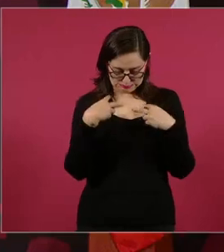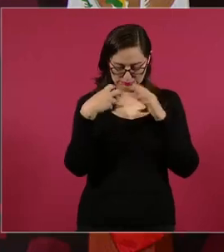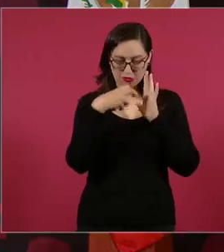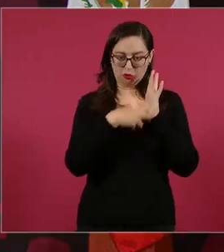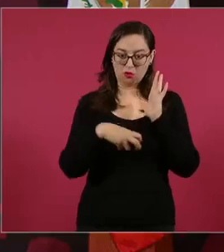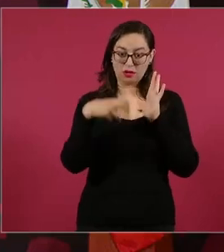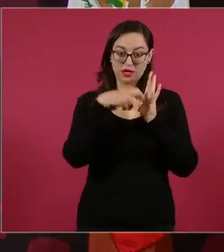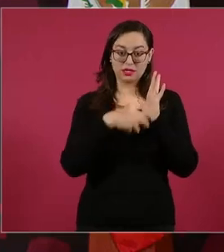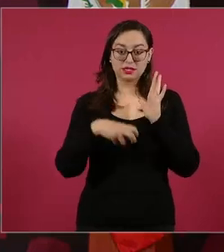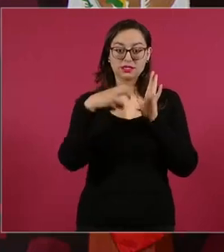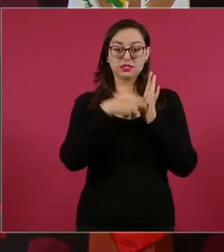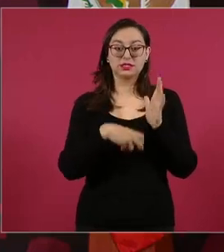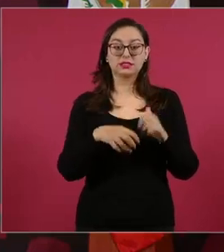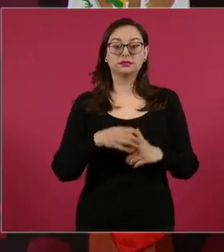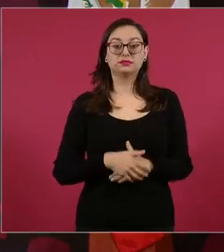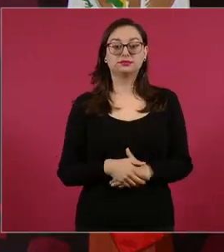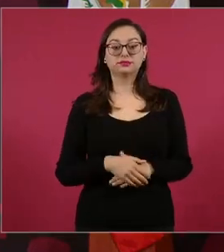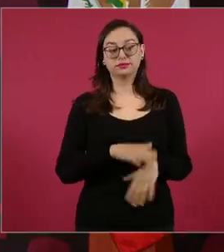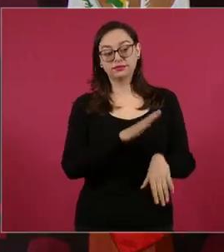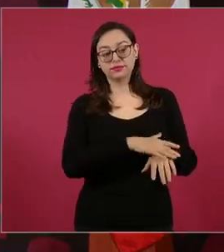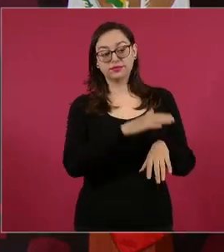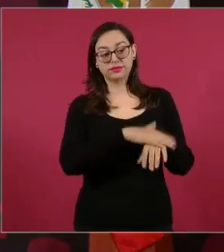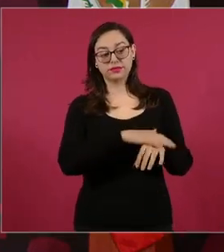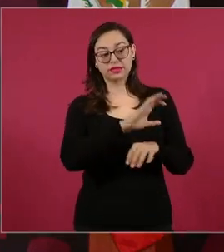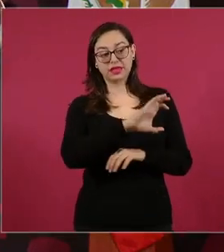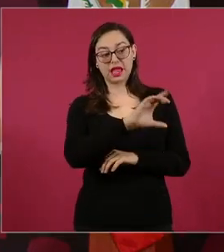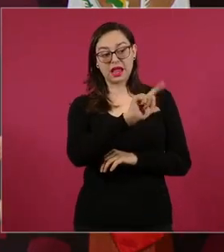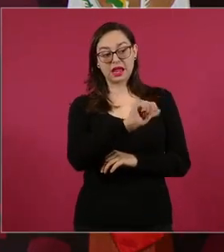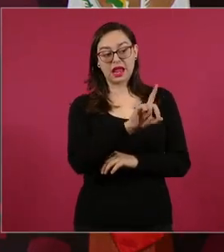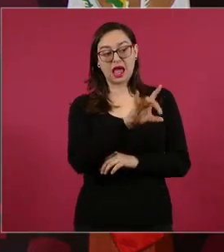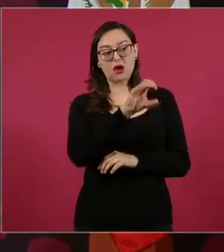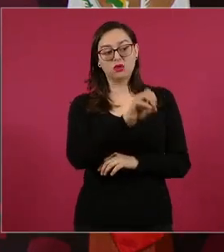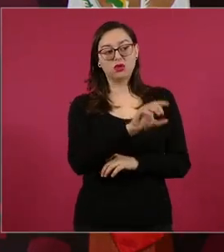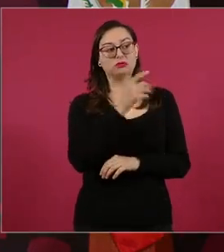Que informara a Claudio, o sea, ¿por qué